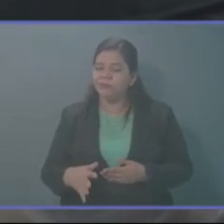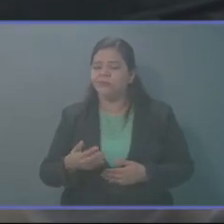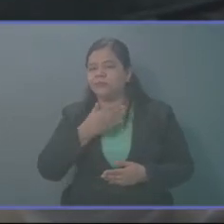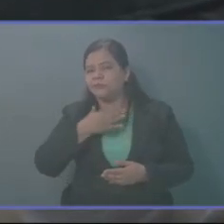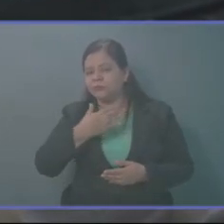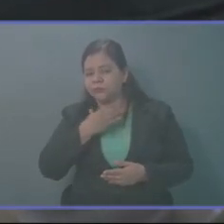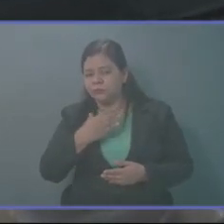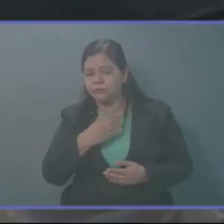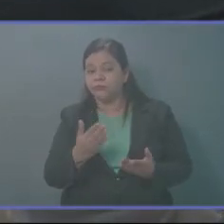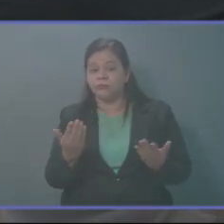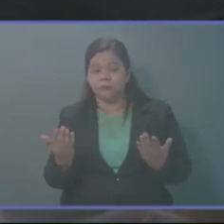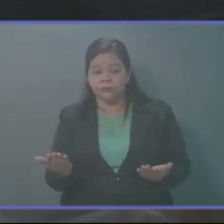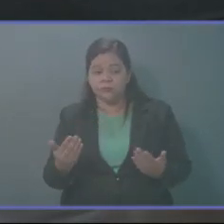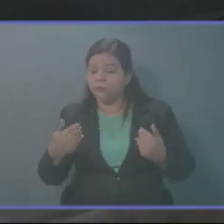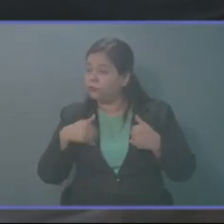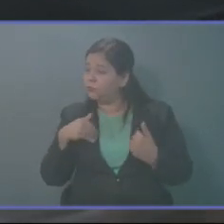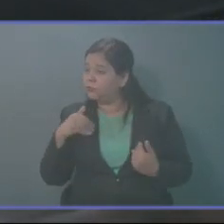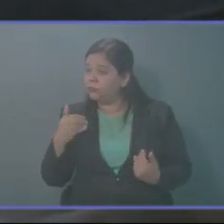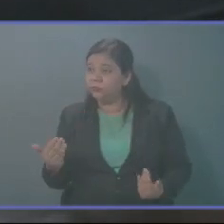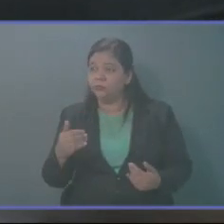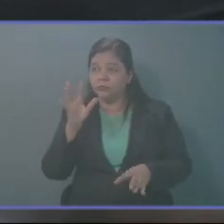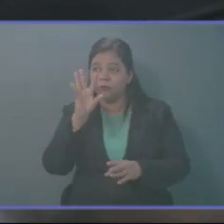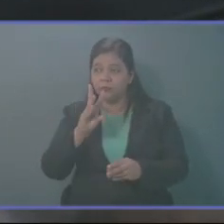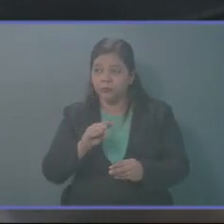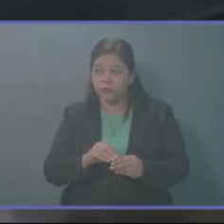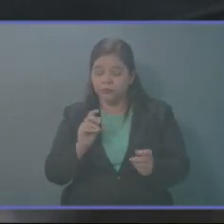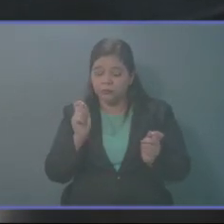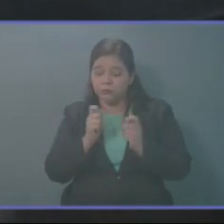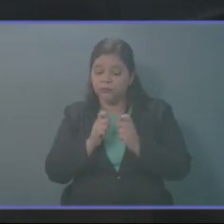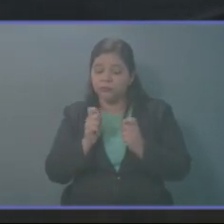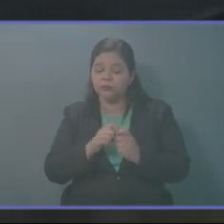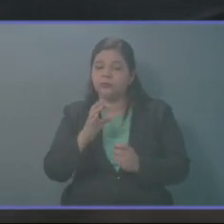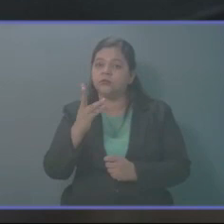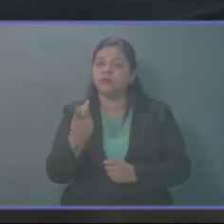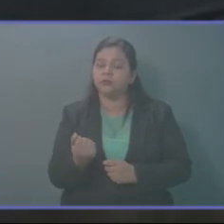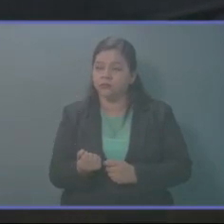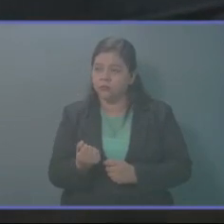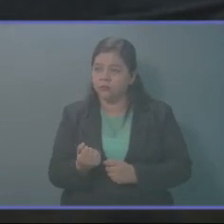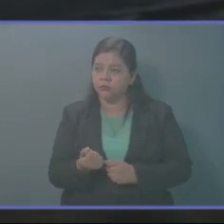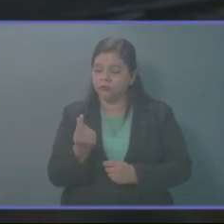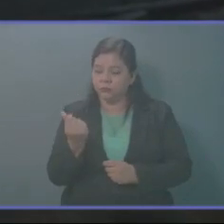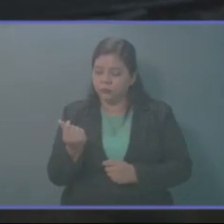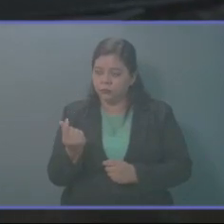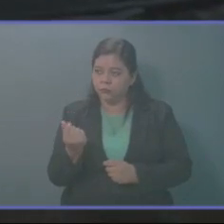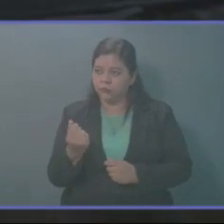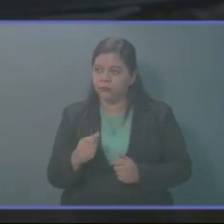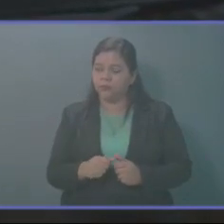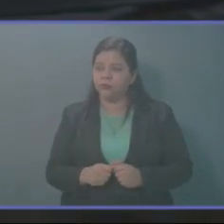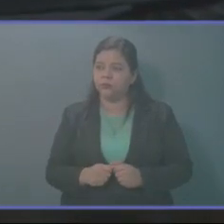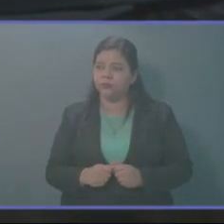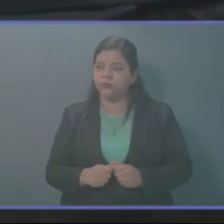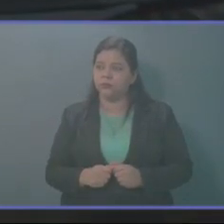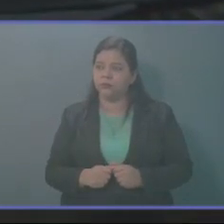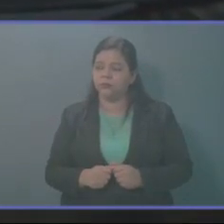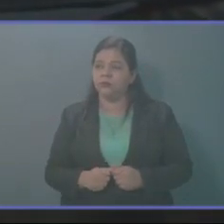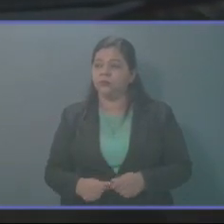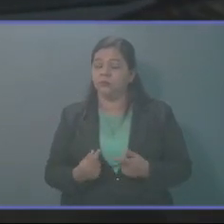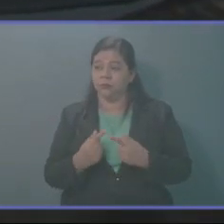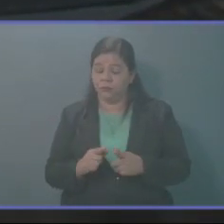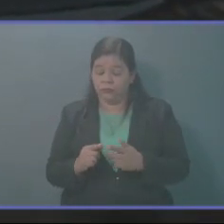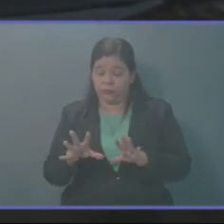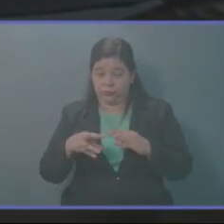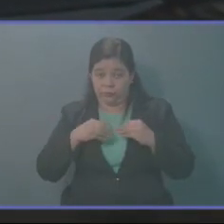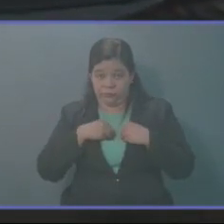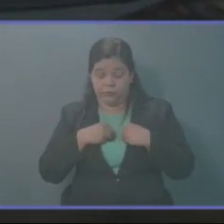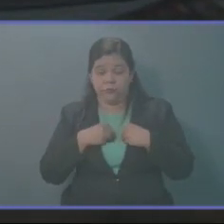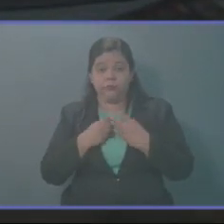difícil, porque no tiene una estimación de cuánto monto se refiere, transgrede lo que